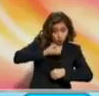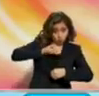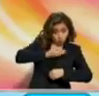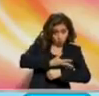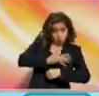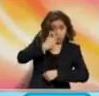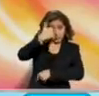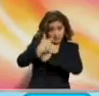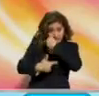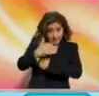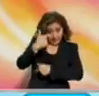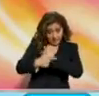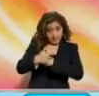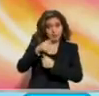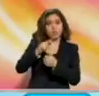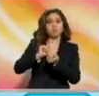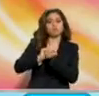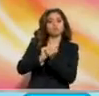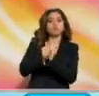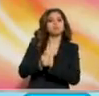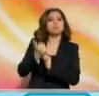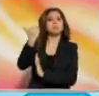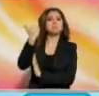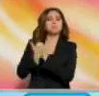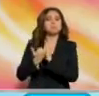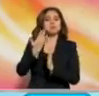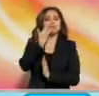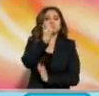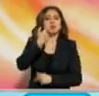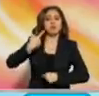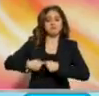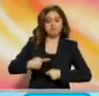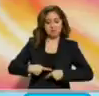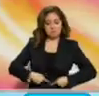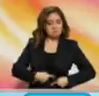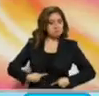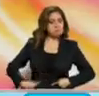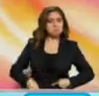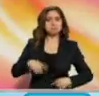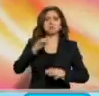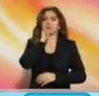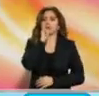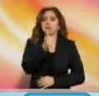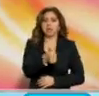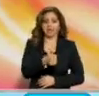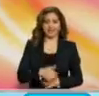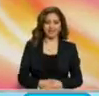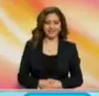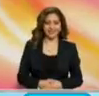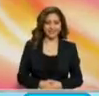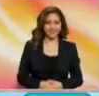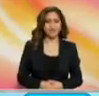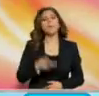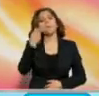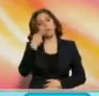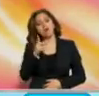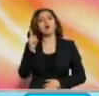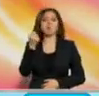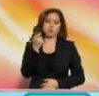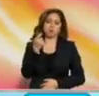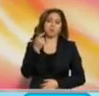menor presencia de procesos infecciosos, gastroenteritis, entre otros. Oye, los beneficios son, como bien lo dices tú,